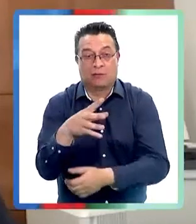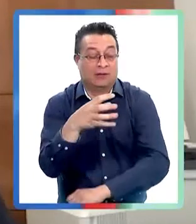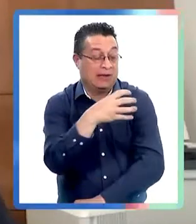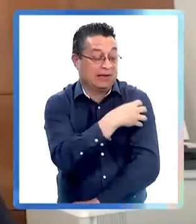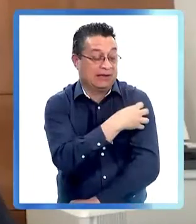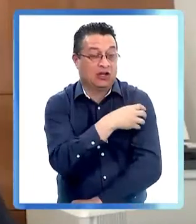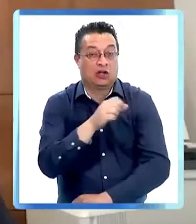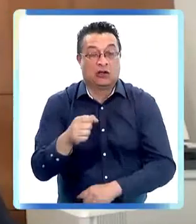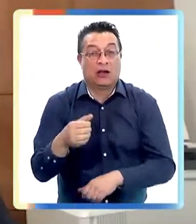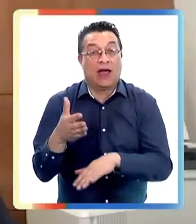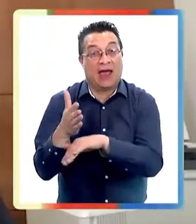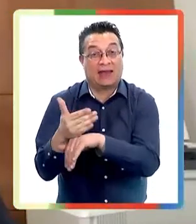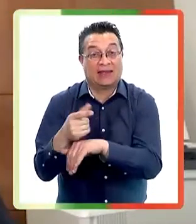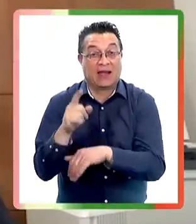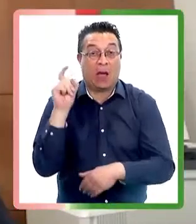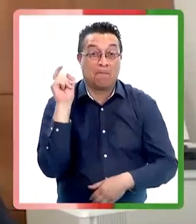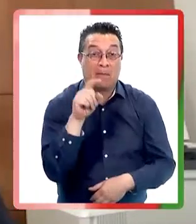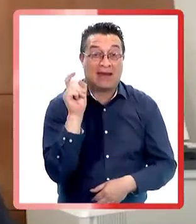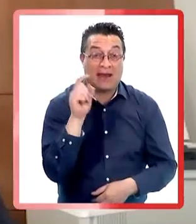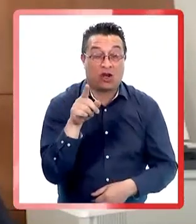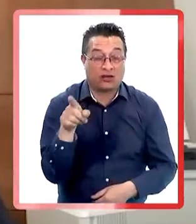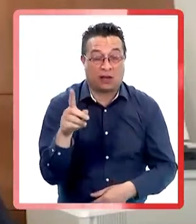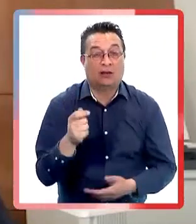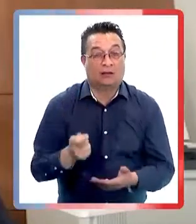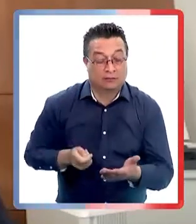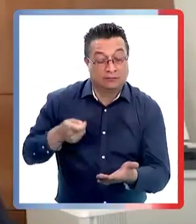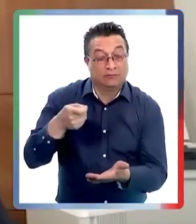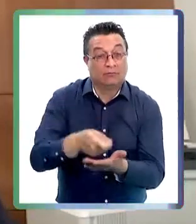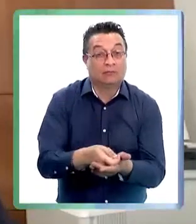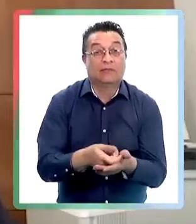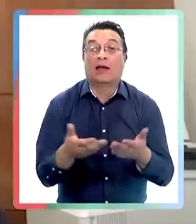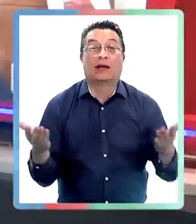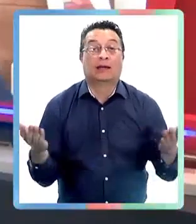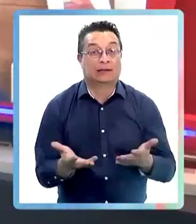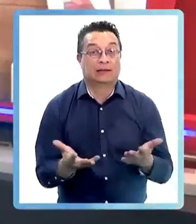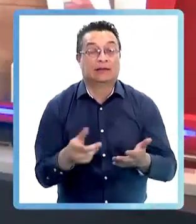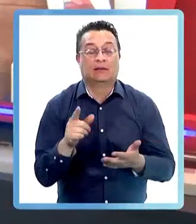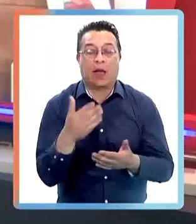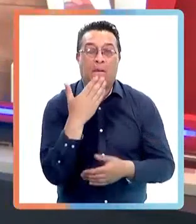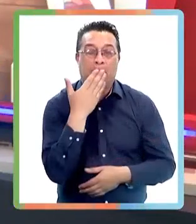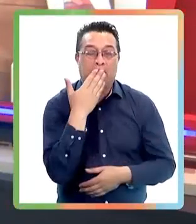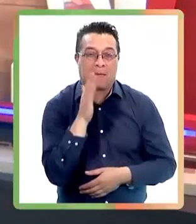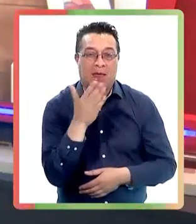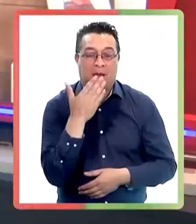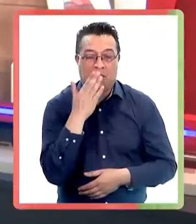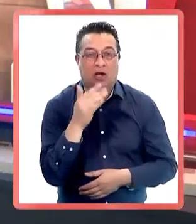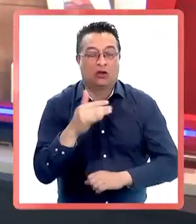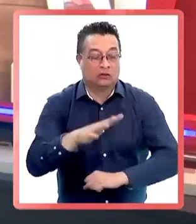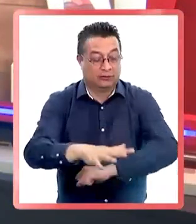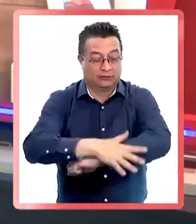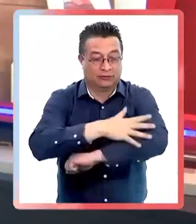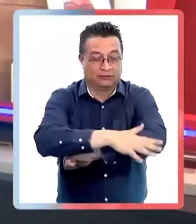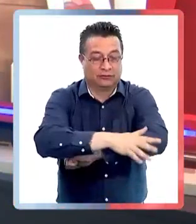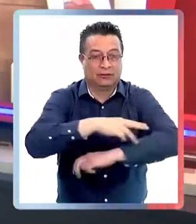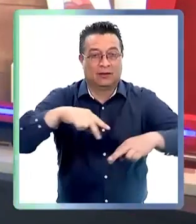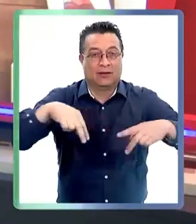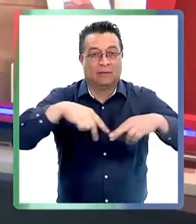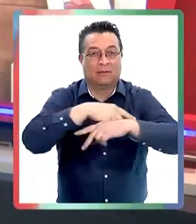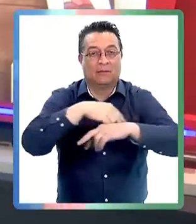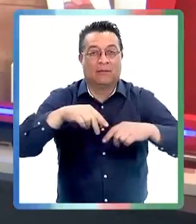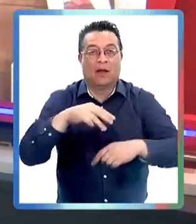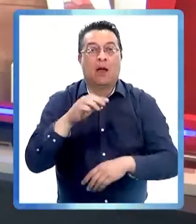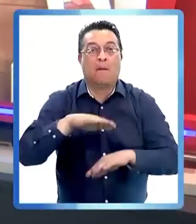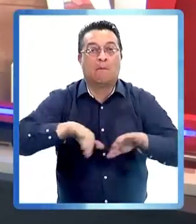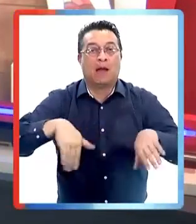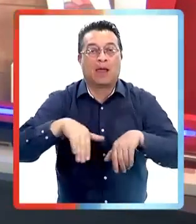de Arica y Parinacota, dentro de la inversión que se va a realizar, se va a mejorar el borde costero de la playa Las